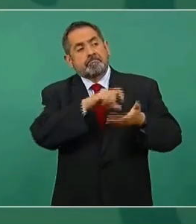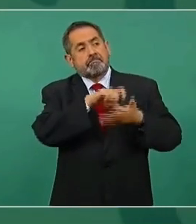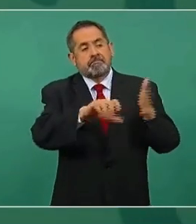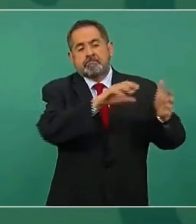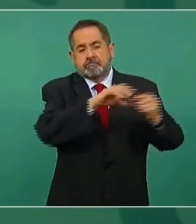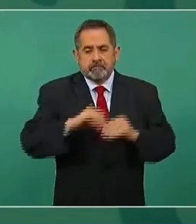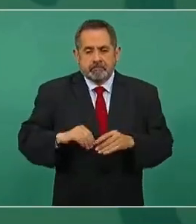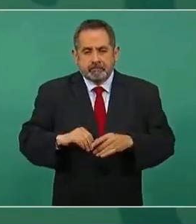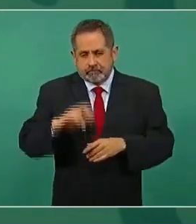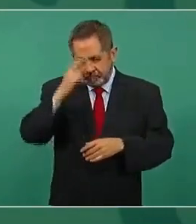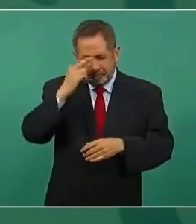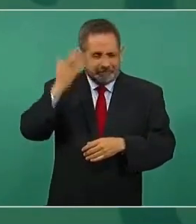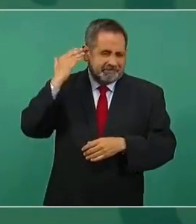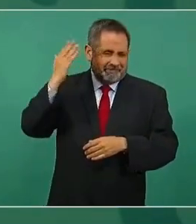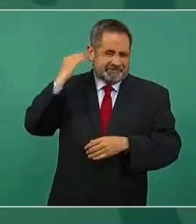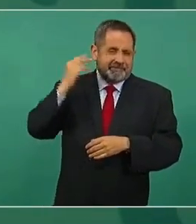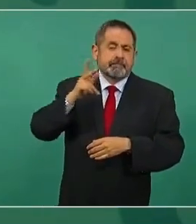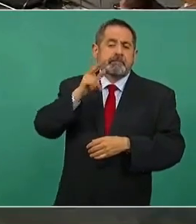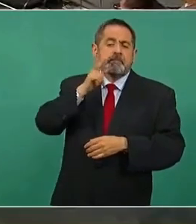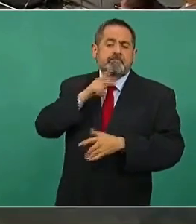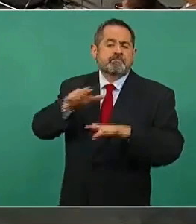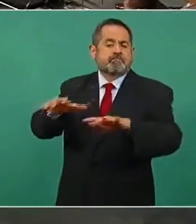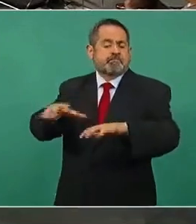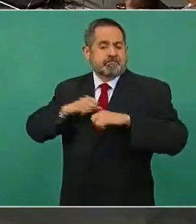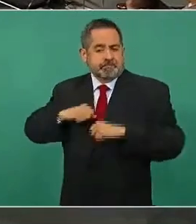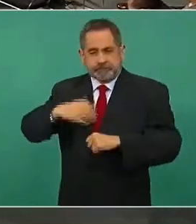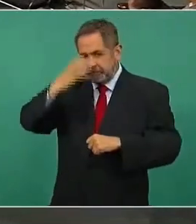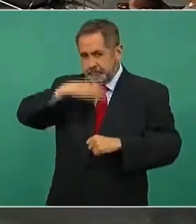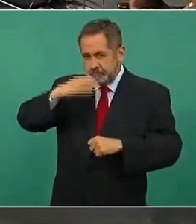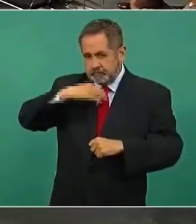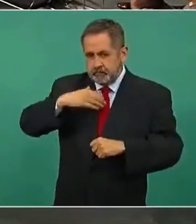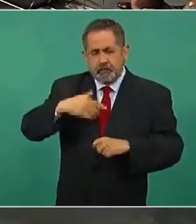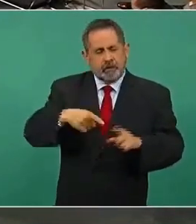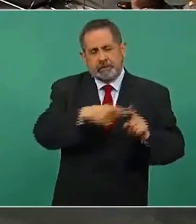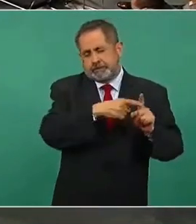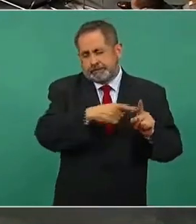Desde la expropiación petrolera hasta los años 80